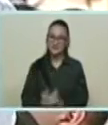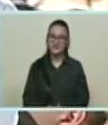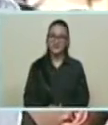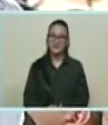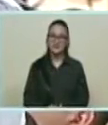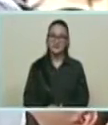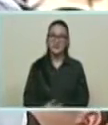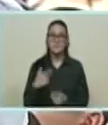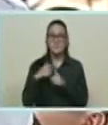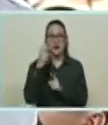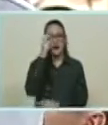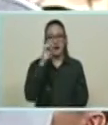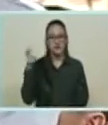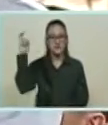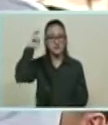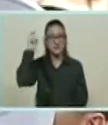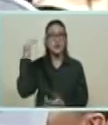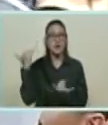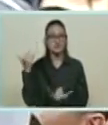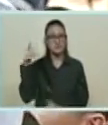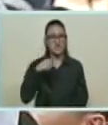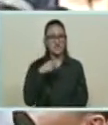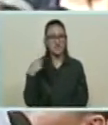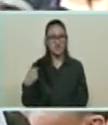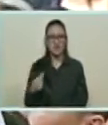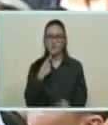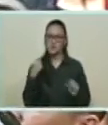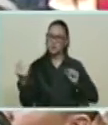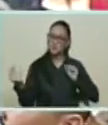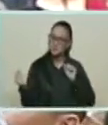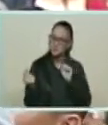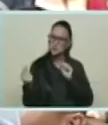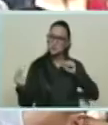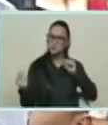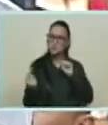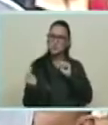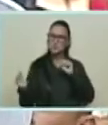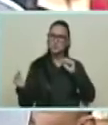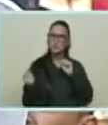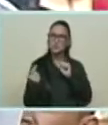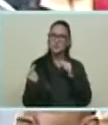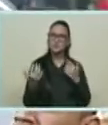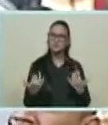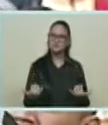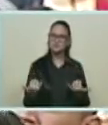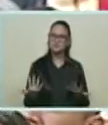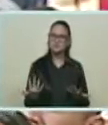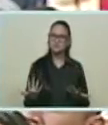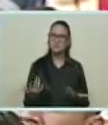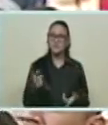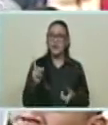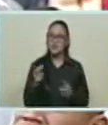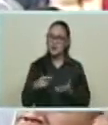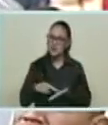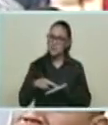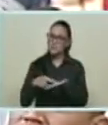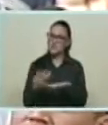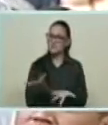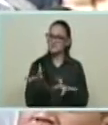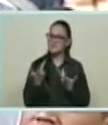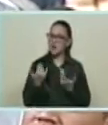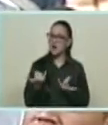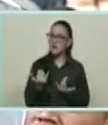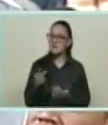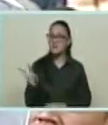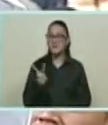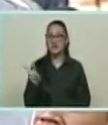También el canciller Wang Yi, con quien sostuvimos una muy larga conversación, quien ha hecho incluso algunas sugerencias para